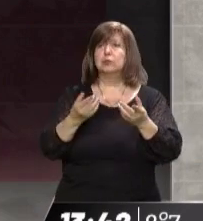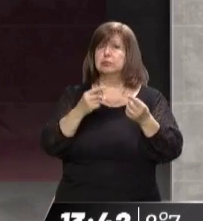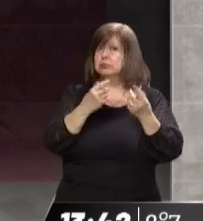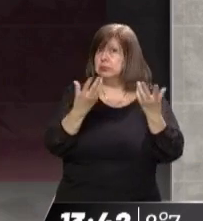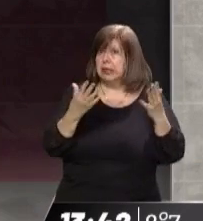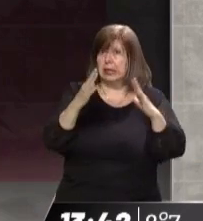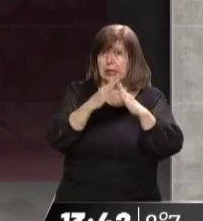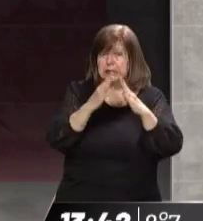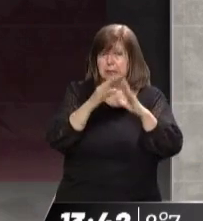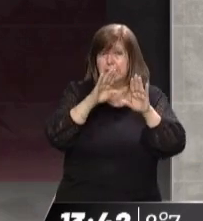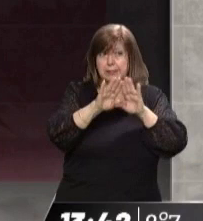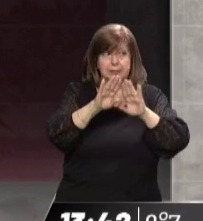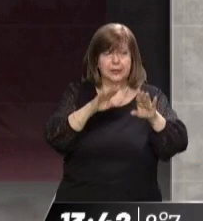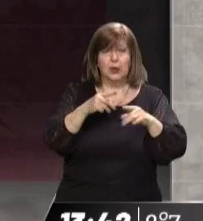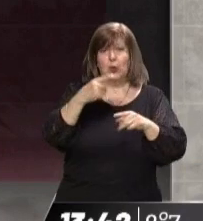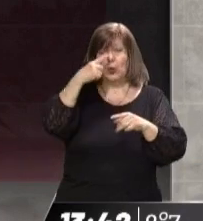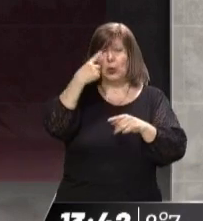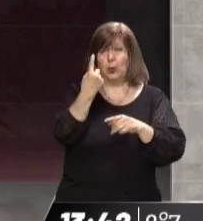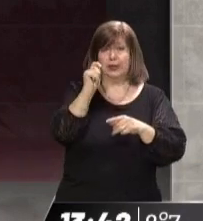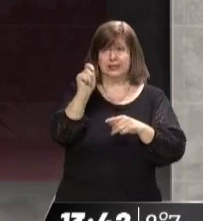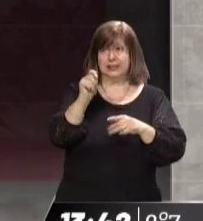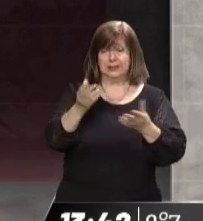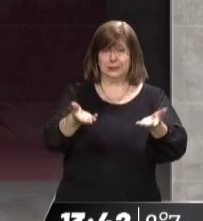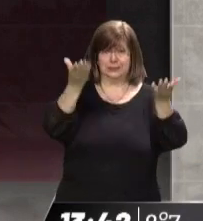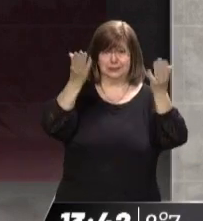51,59% de incremento en el último mes.